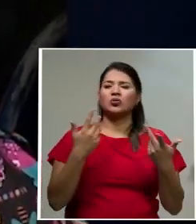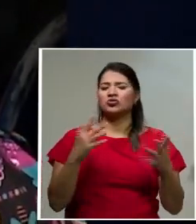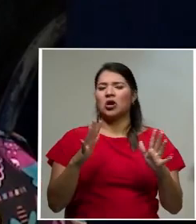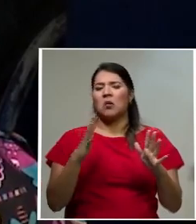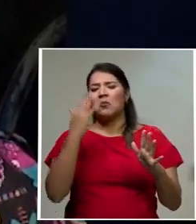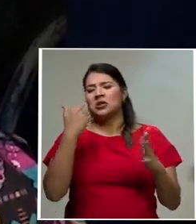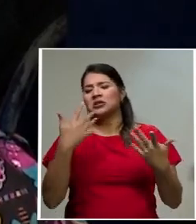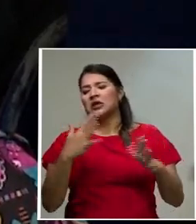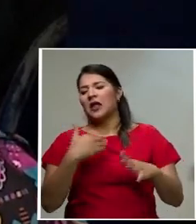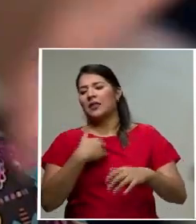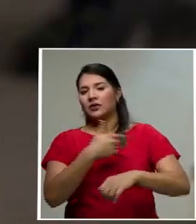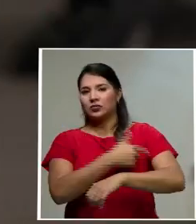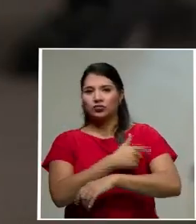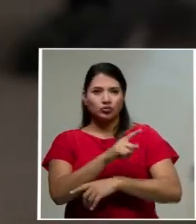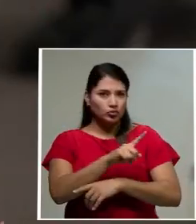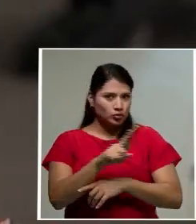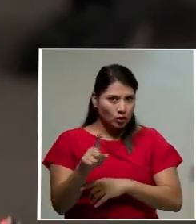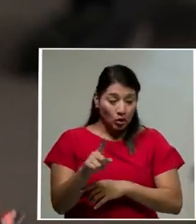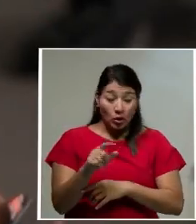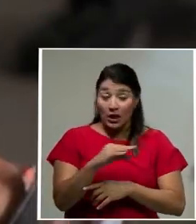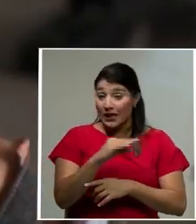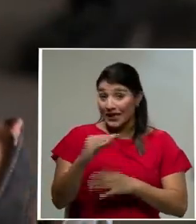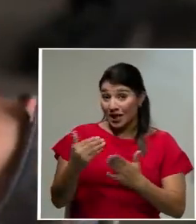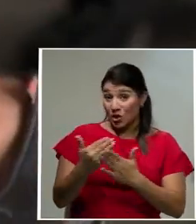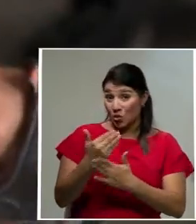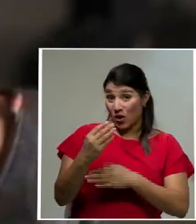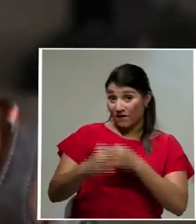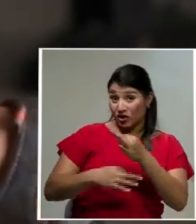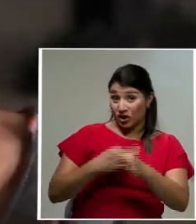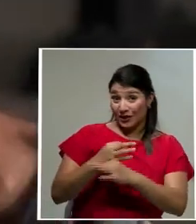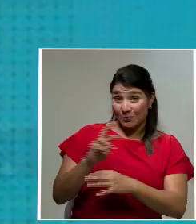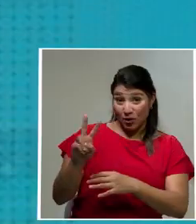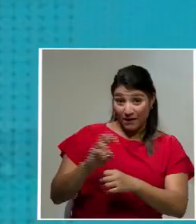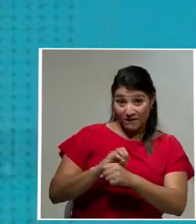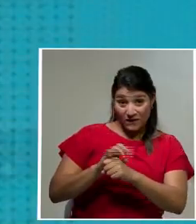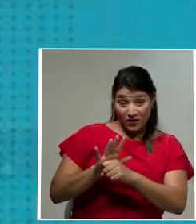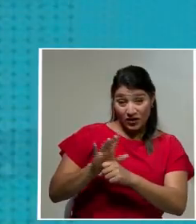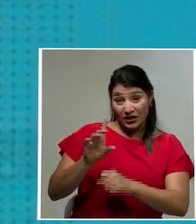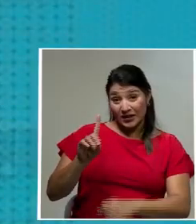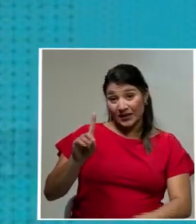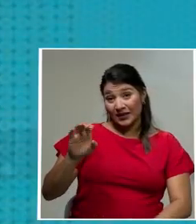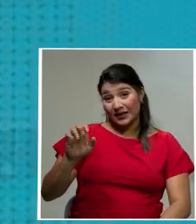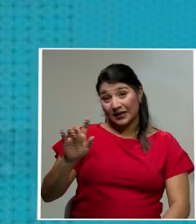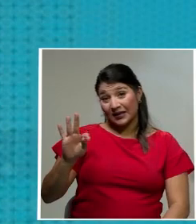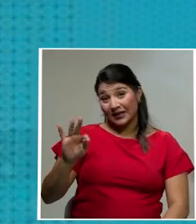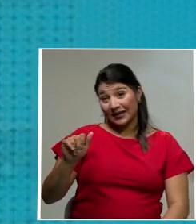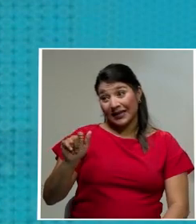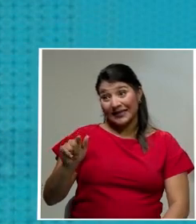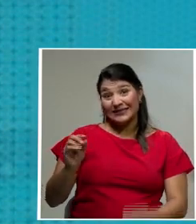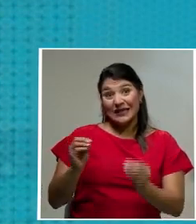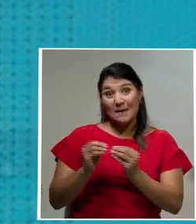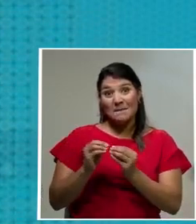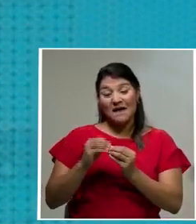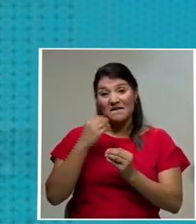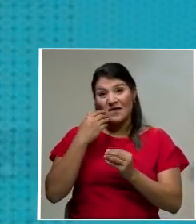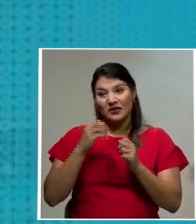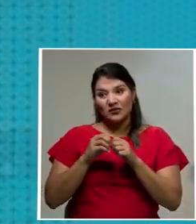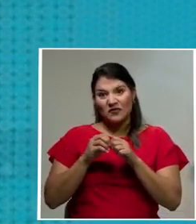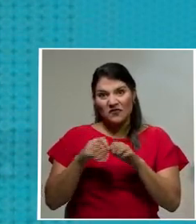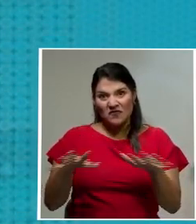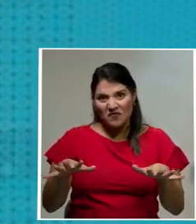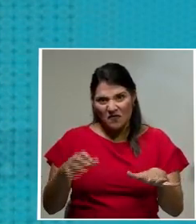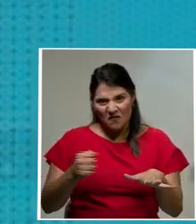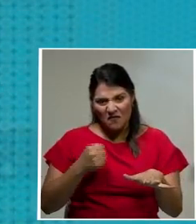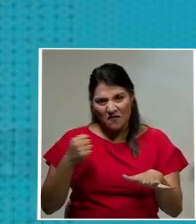vacuna, y que esta variante Delta es una variante mucho más contagiosa y que requiere que nosotros mantengamos la burbuja